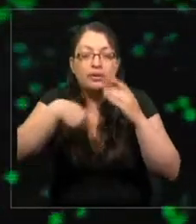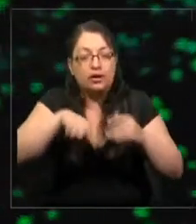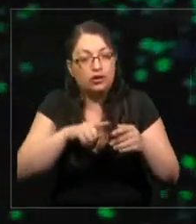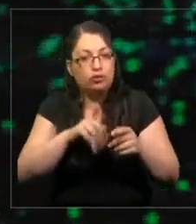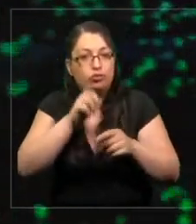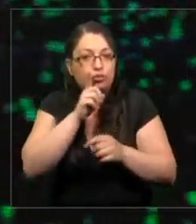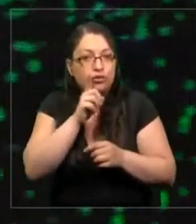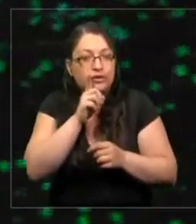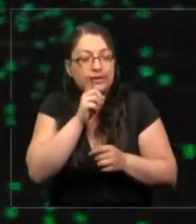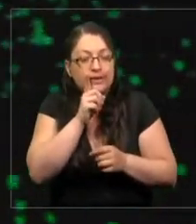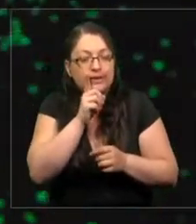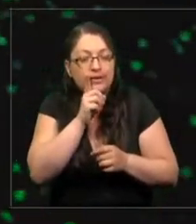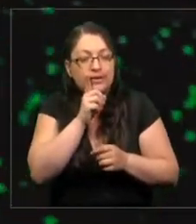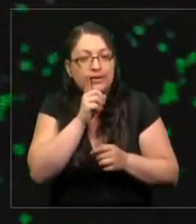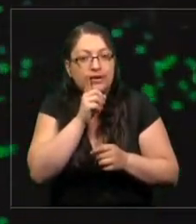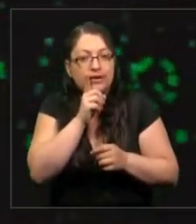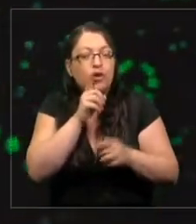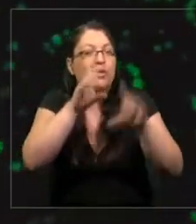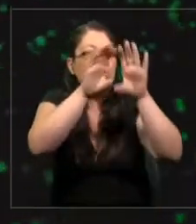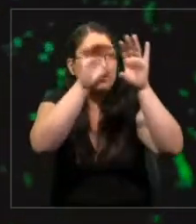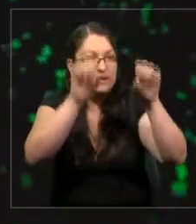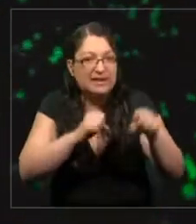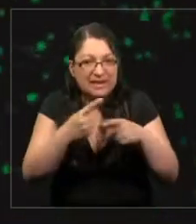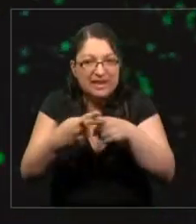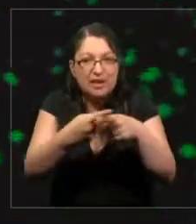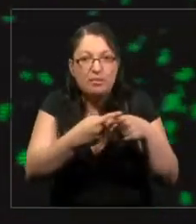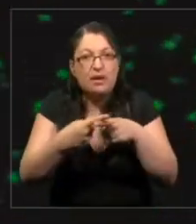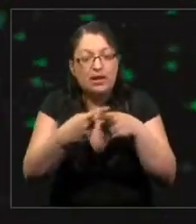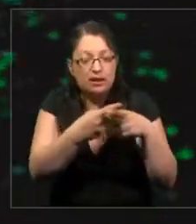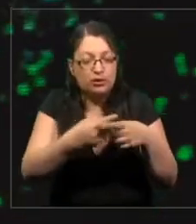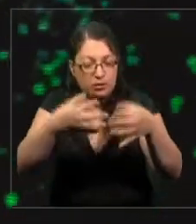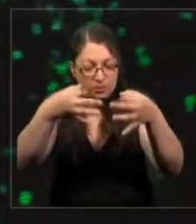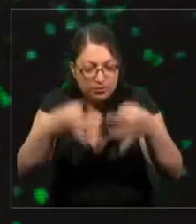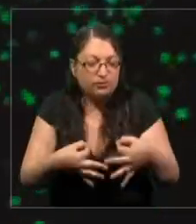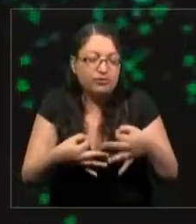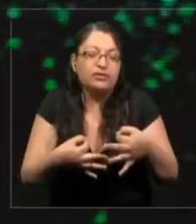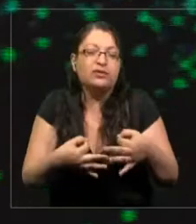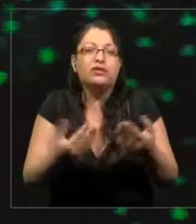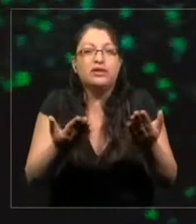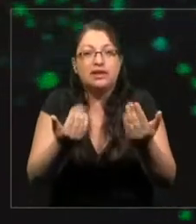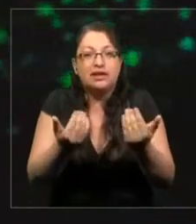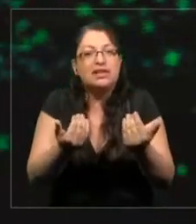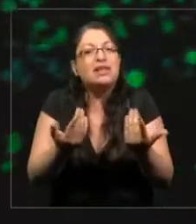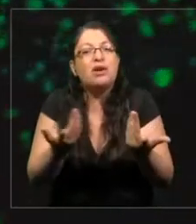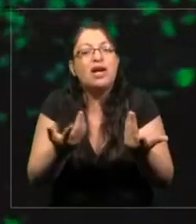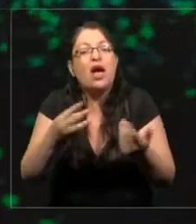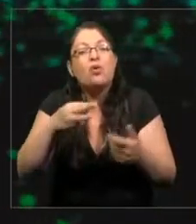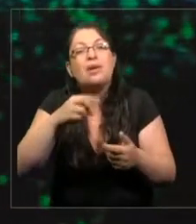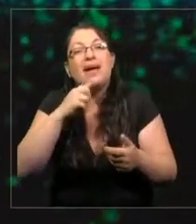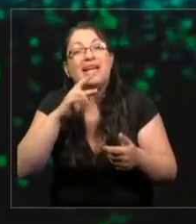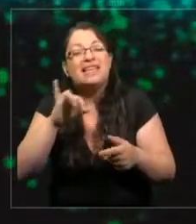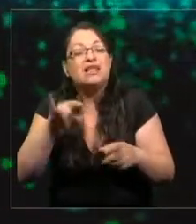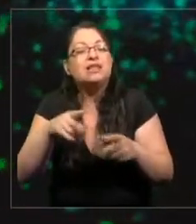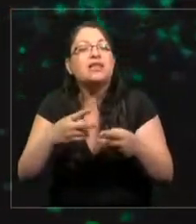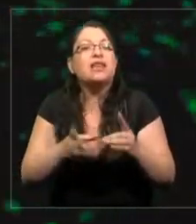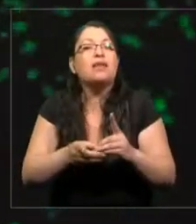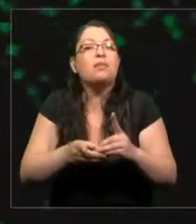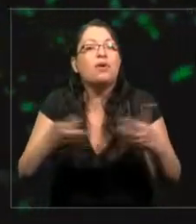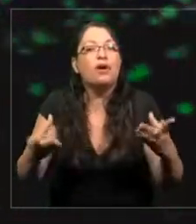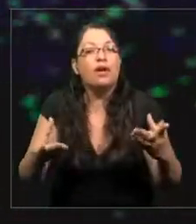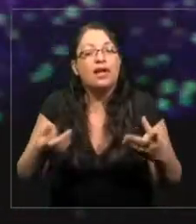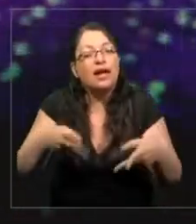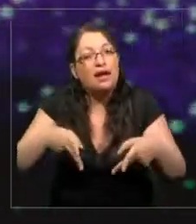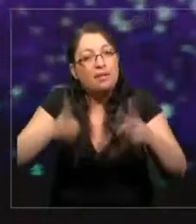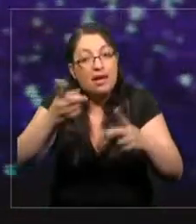una un sistema social que sea adecuado necesitábamos una matriz democrática que nos permita